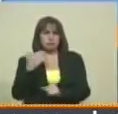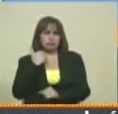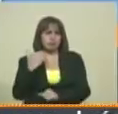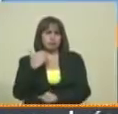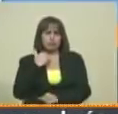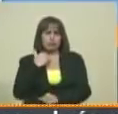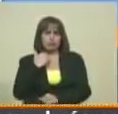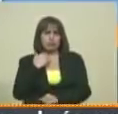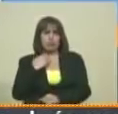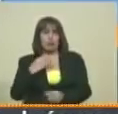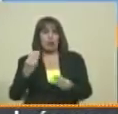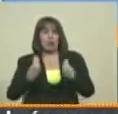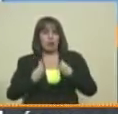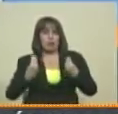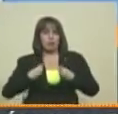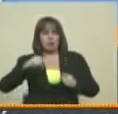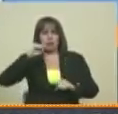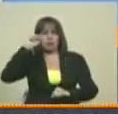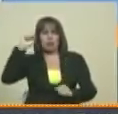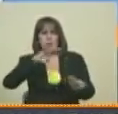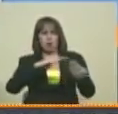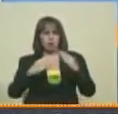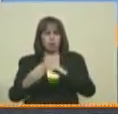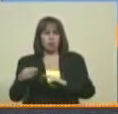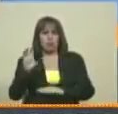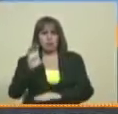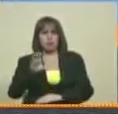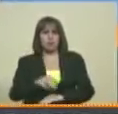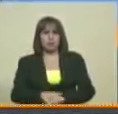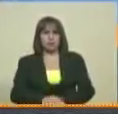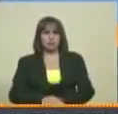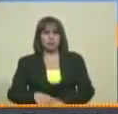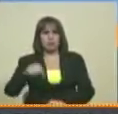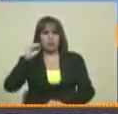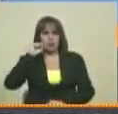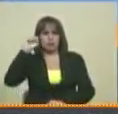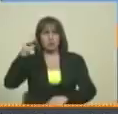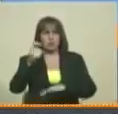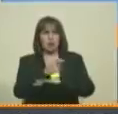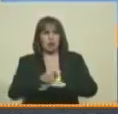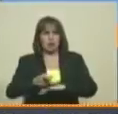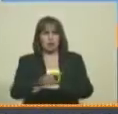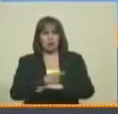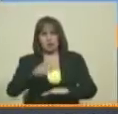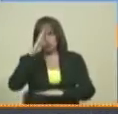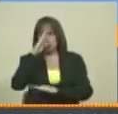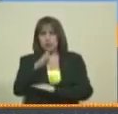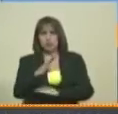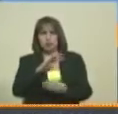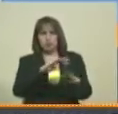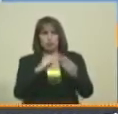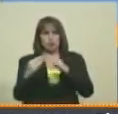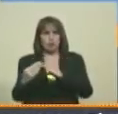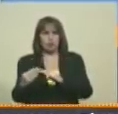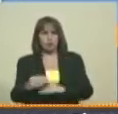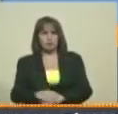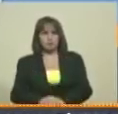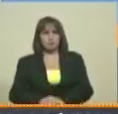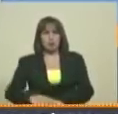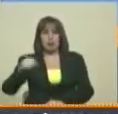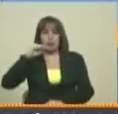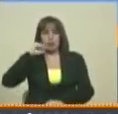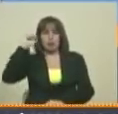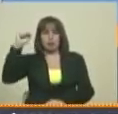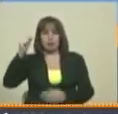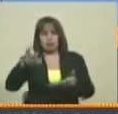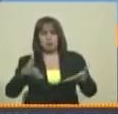¡Que vivan las comunas de la patria! ¡Viva! ¡Que viva el gobierno directo comunal! ¡Viva! ¡Que viva la